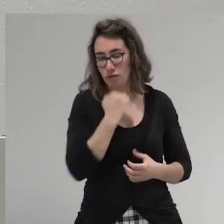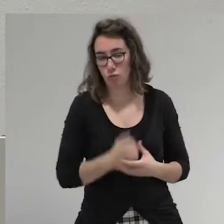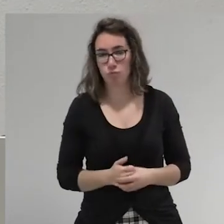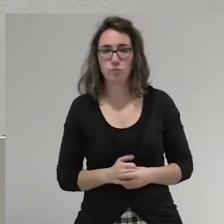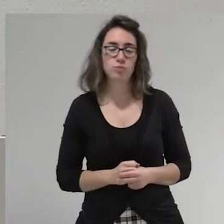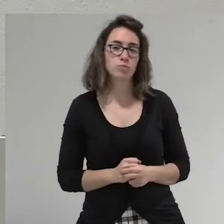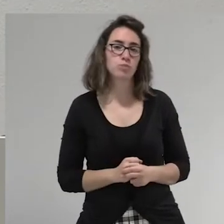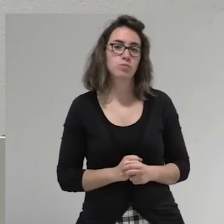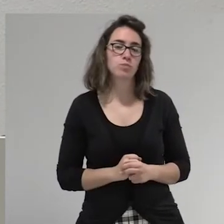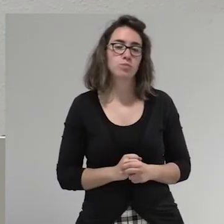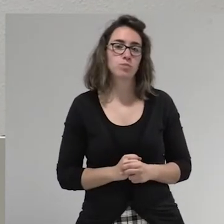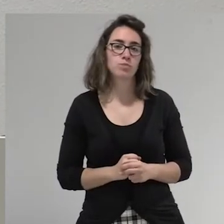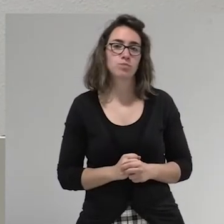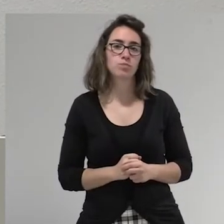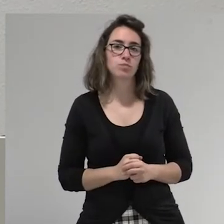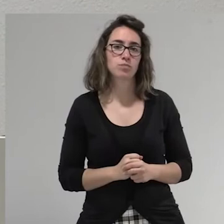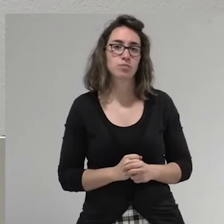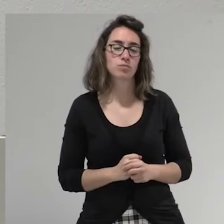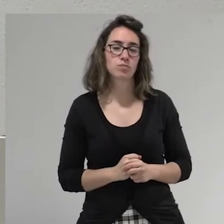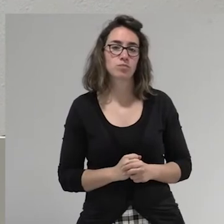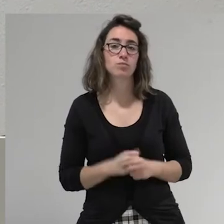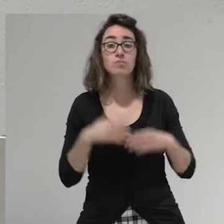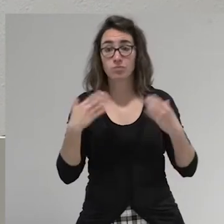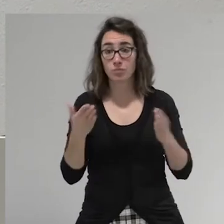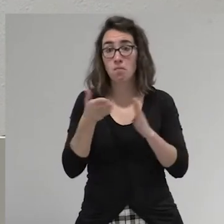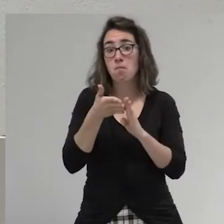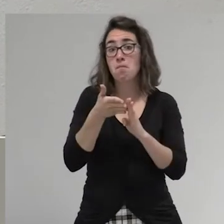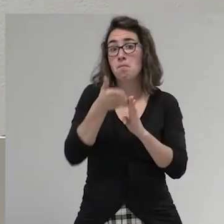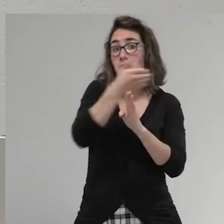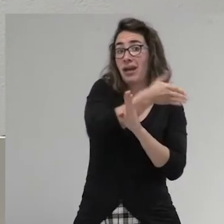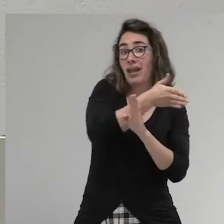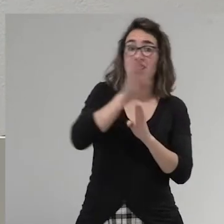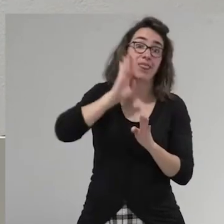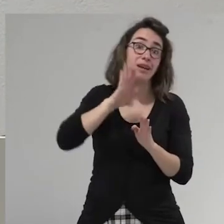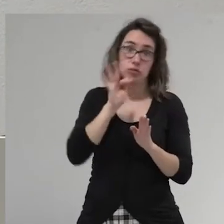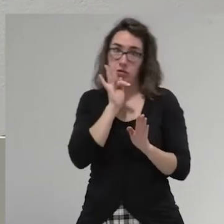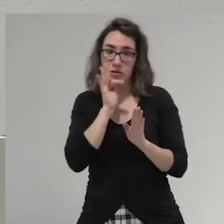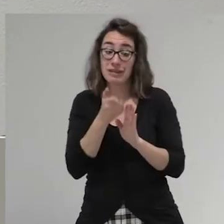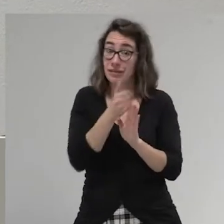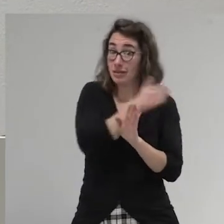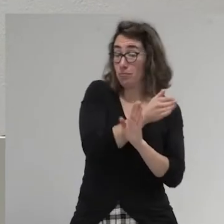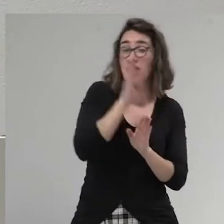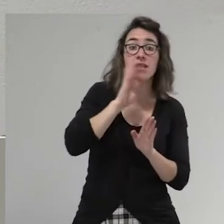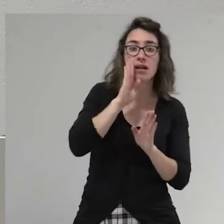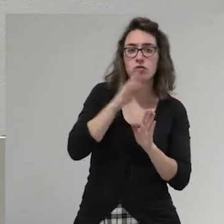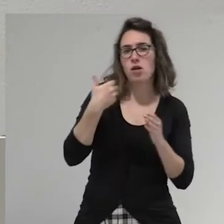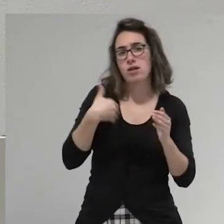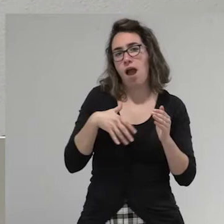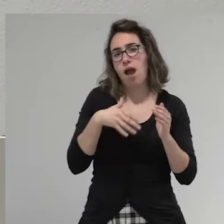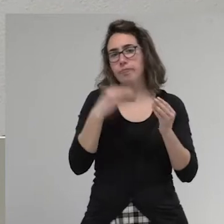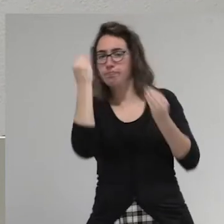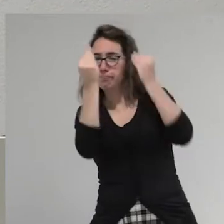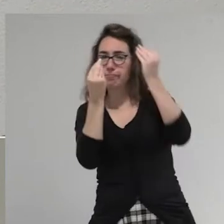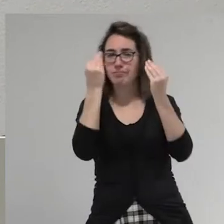Entonces, en esa fase, en ese espacio de precriminalidad, estamos definiendo o se ha definido racialmente ese